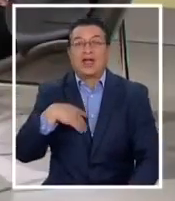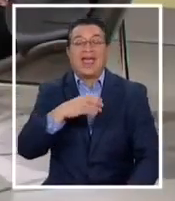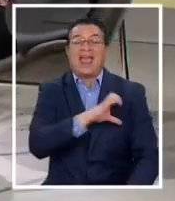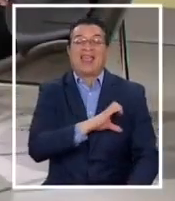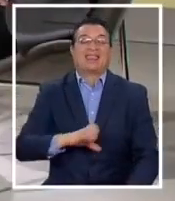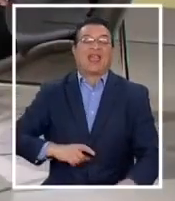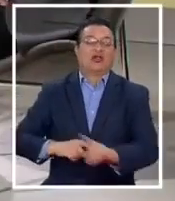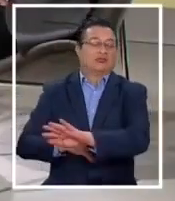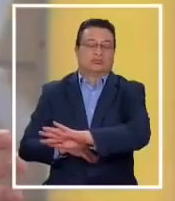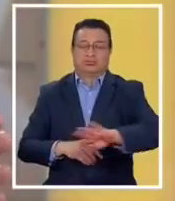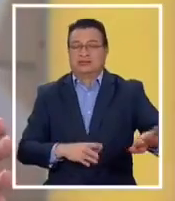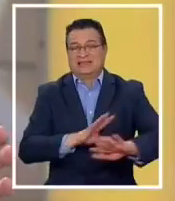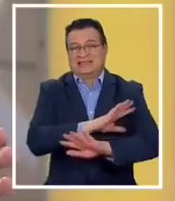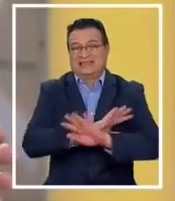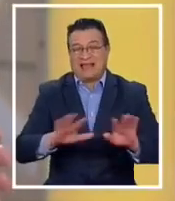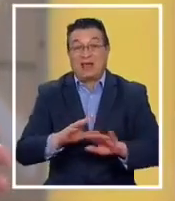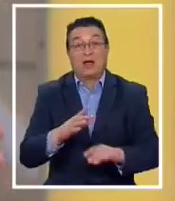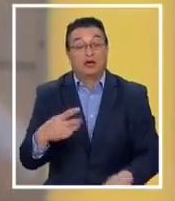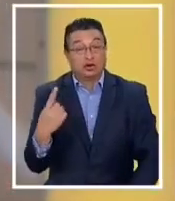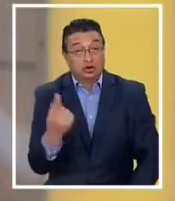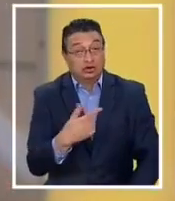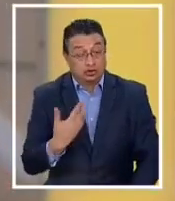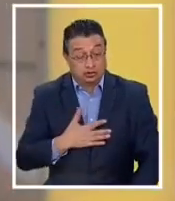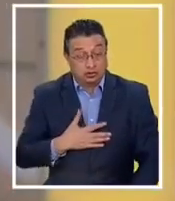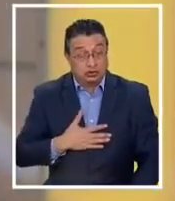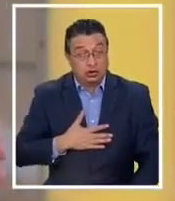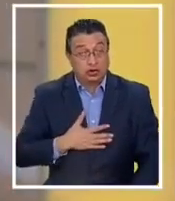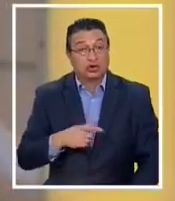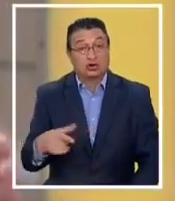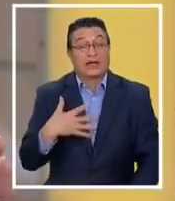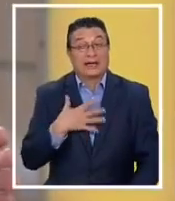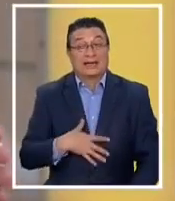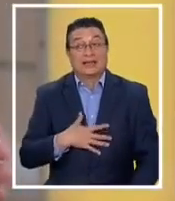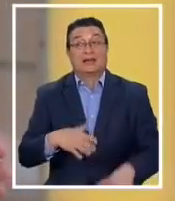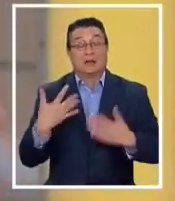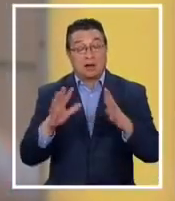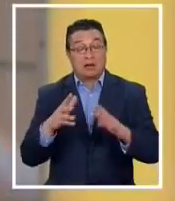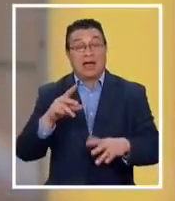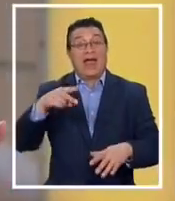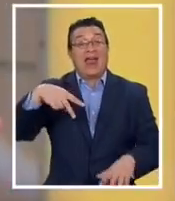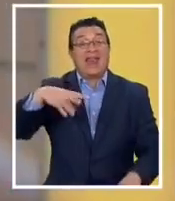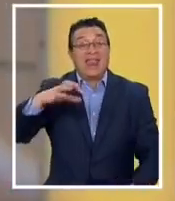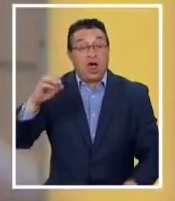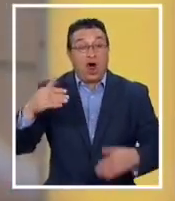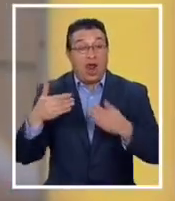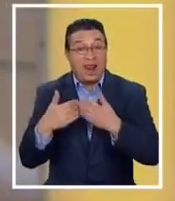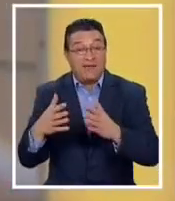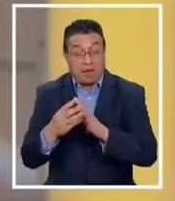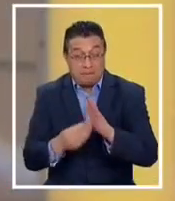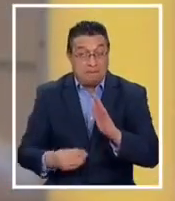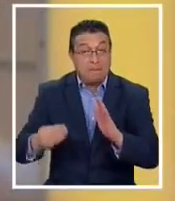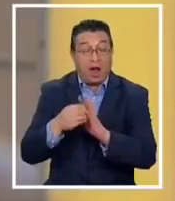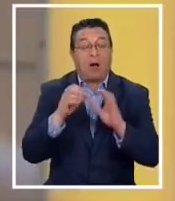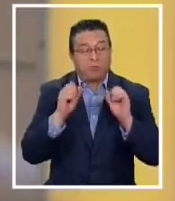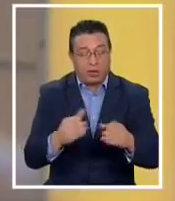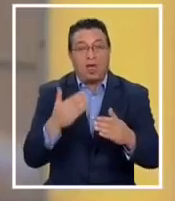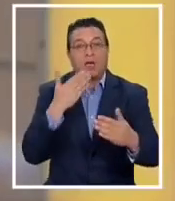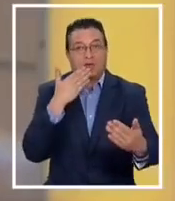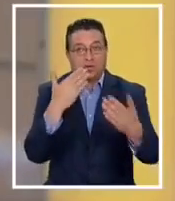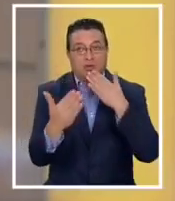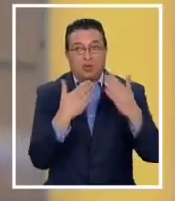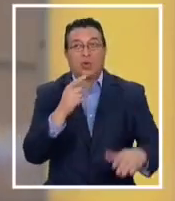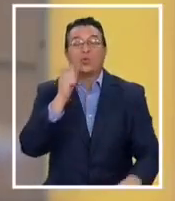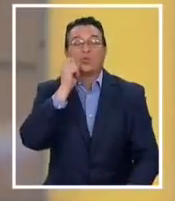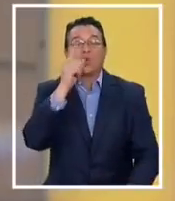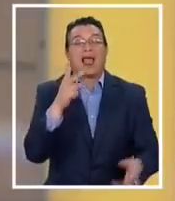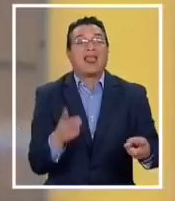estado no cuando nosotros dejamos que queremos superar el nivel del mismo saben que volvamos a discutir cuáles son